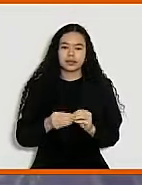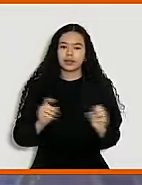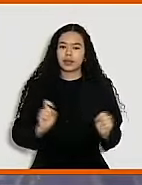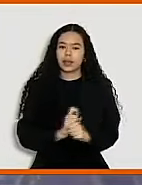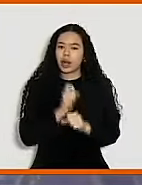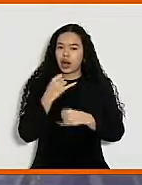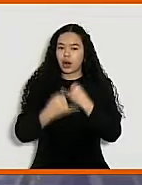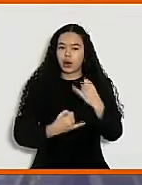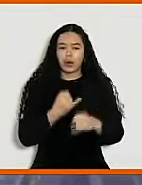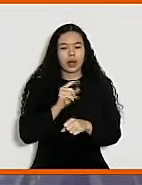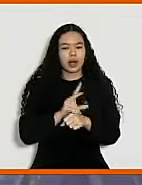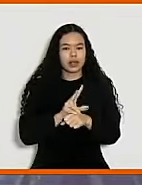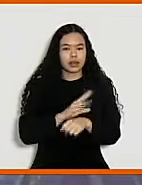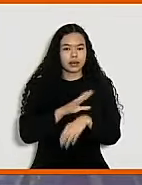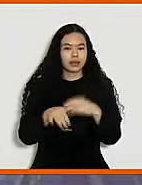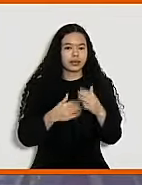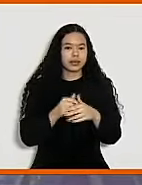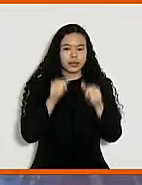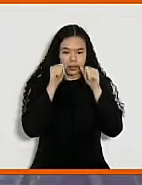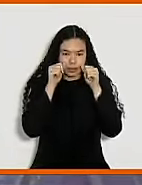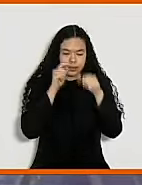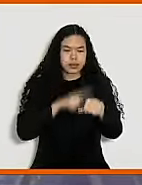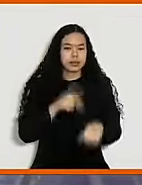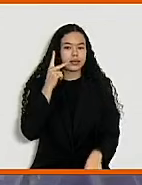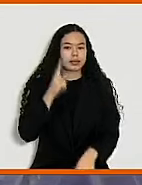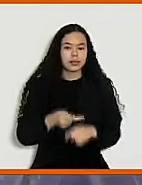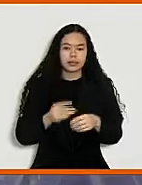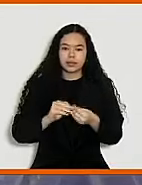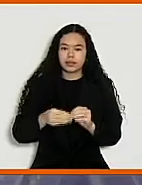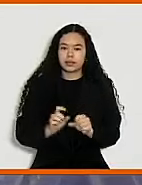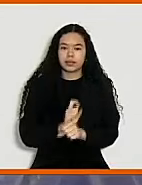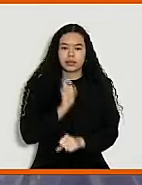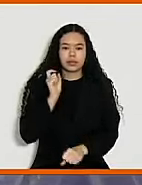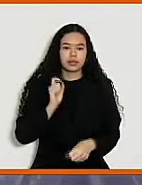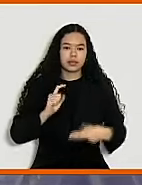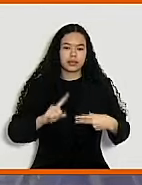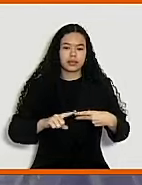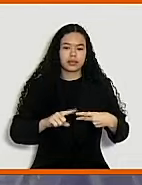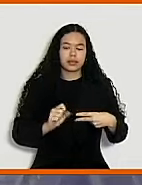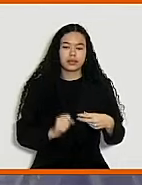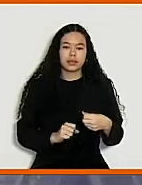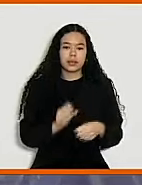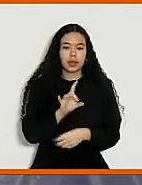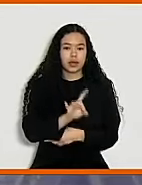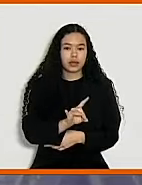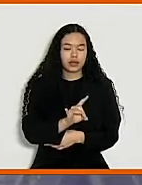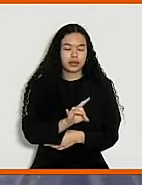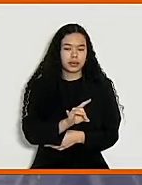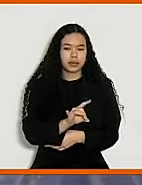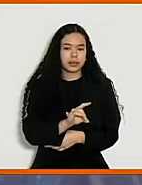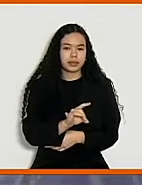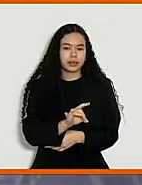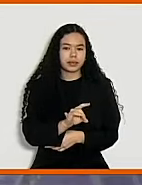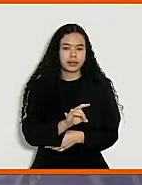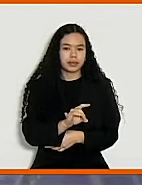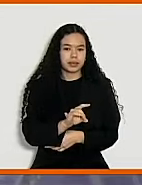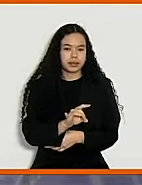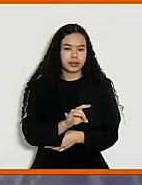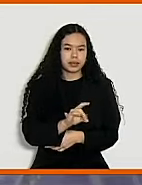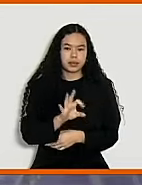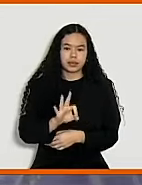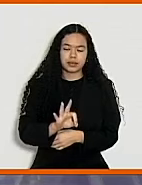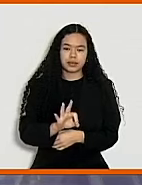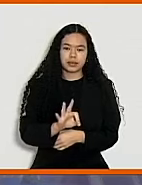Juga 3. Así que atentos, porque el primer dígito seleccionado es el 8, segundo dígito, este es el